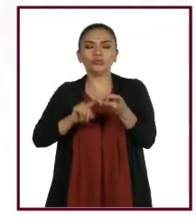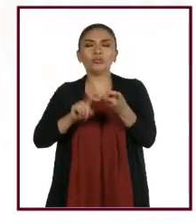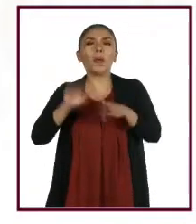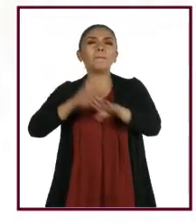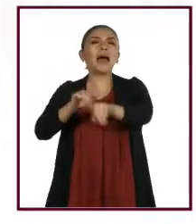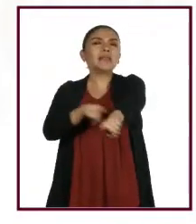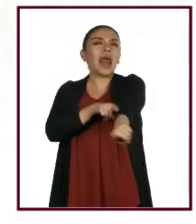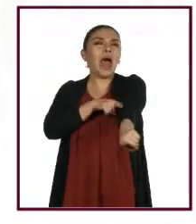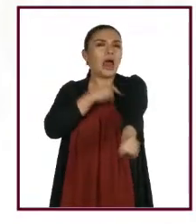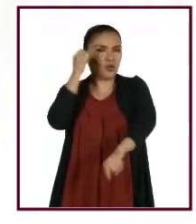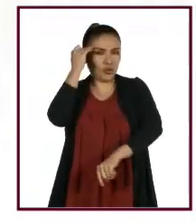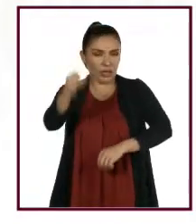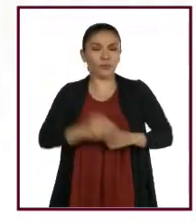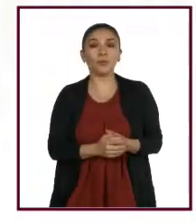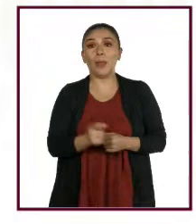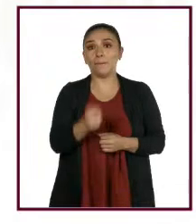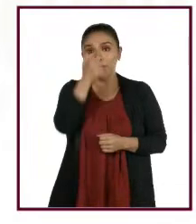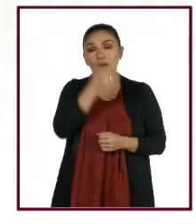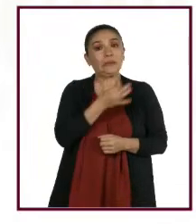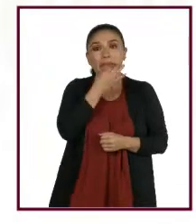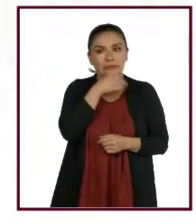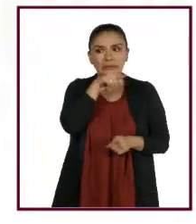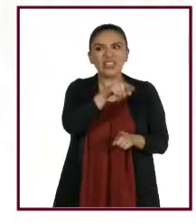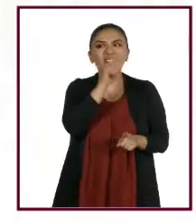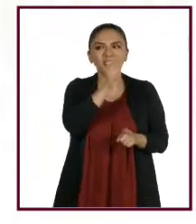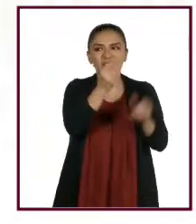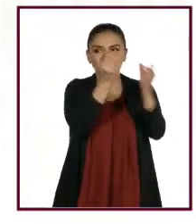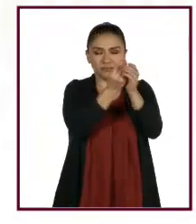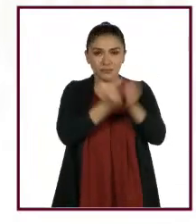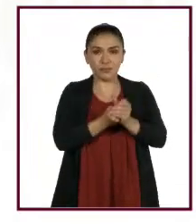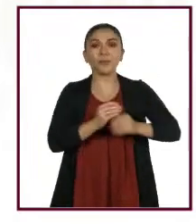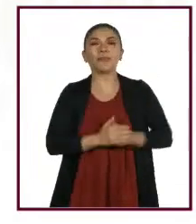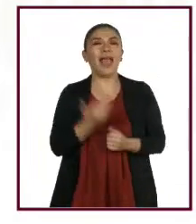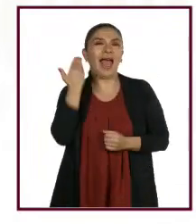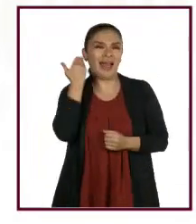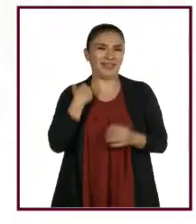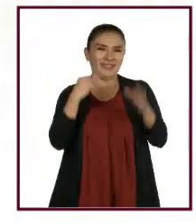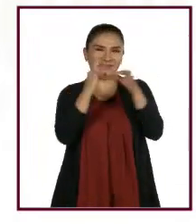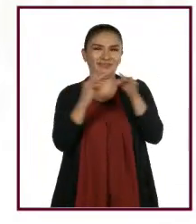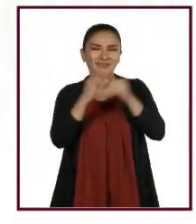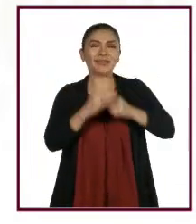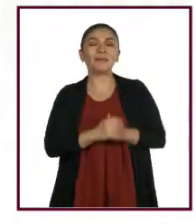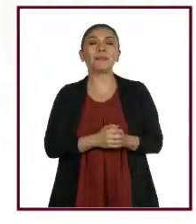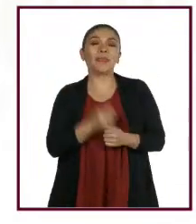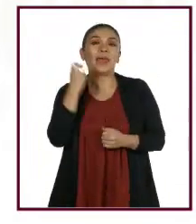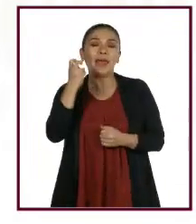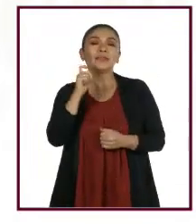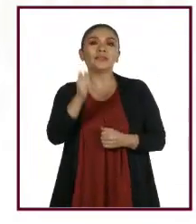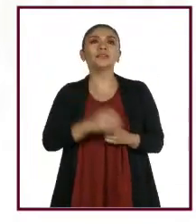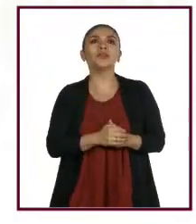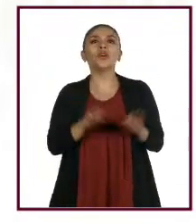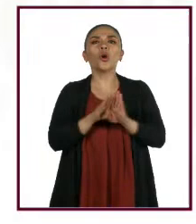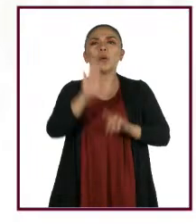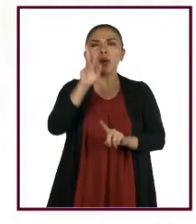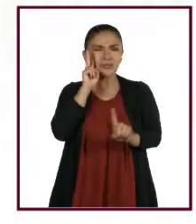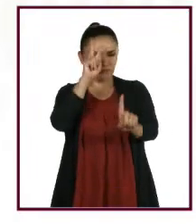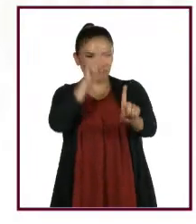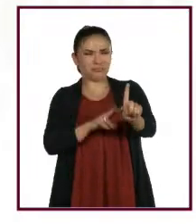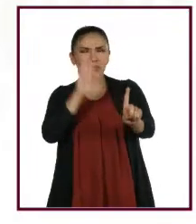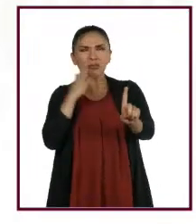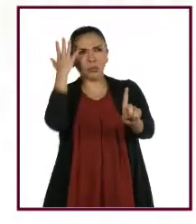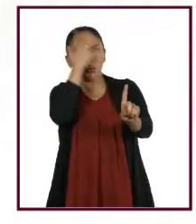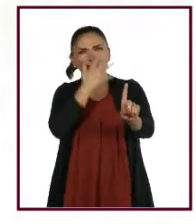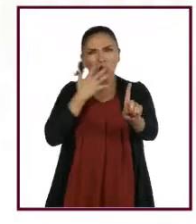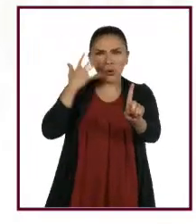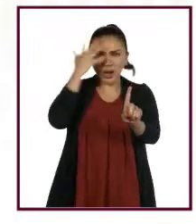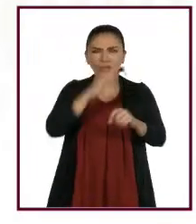efectos inmediatos o a corto plazo. Como ya les había comentado, pues es la apariencia de estar borracho,